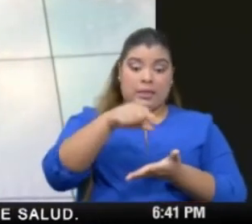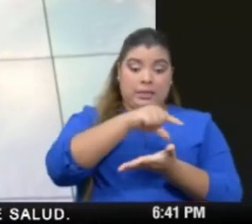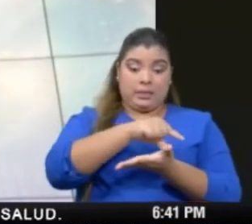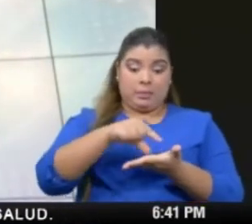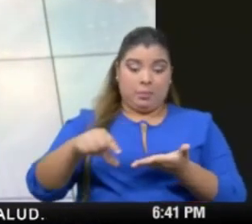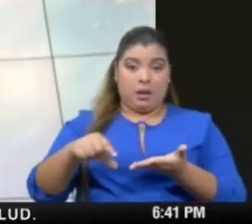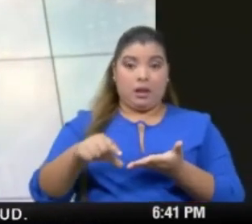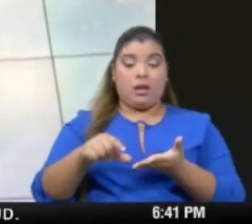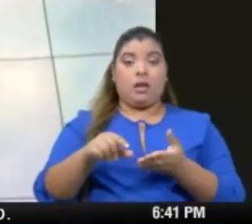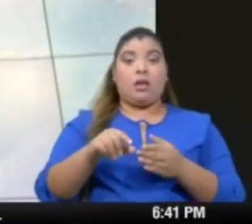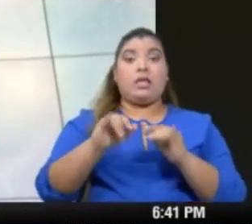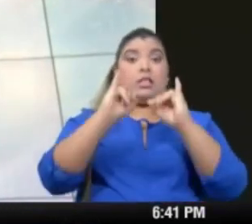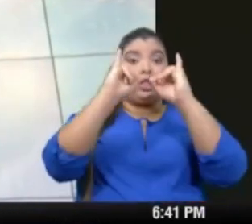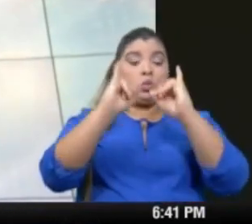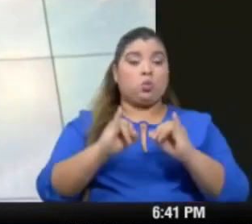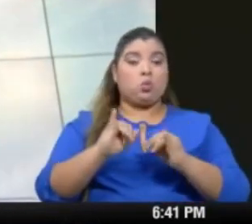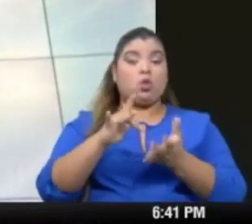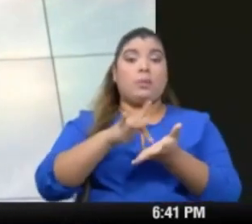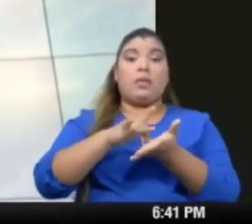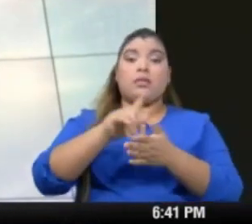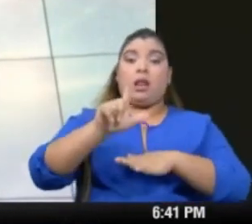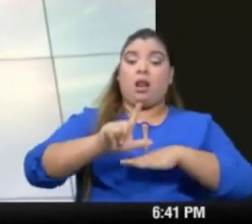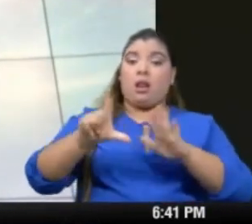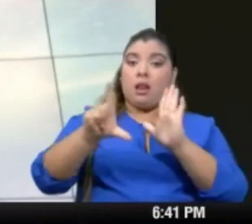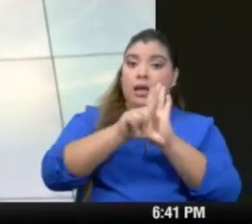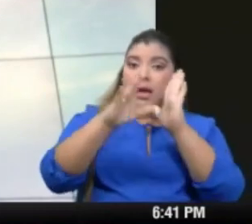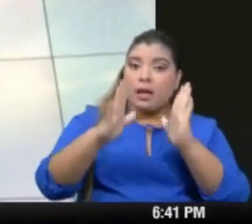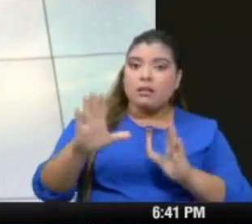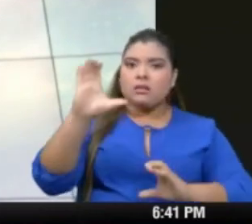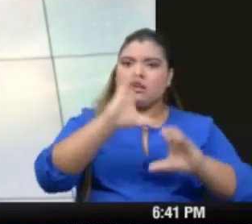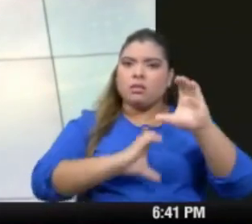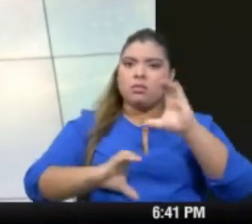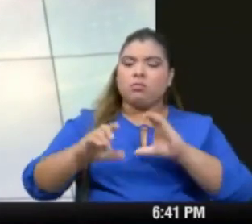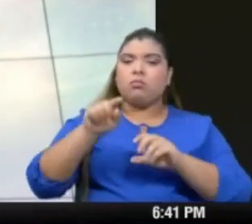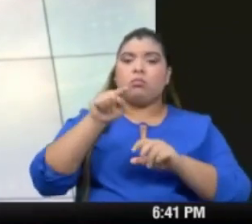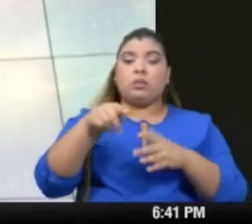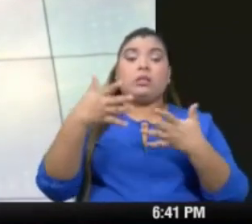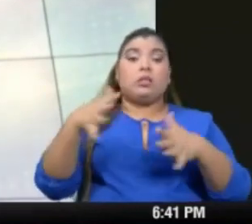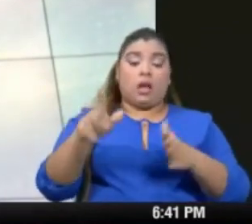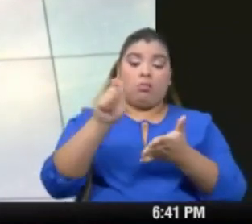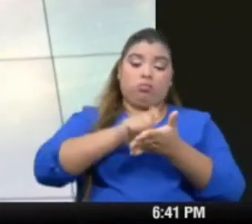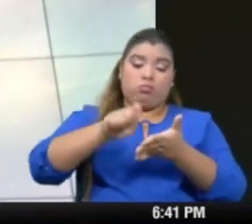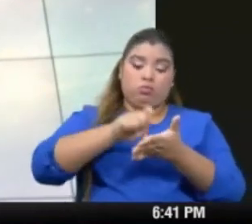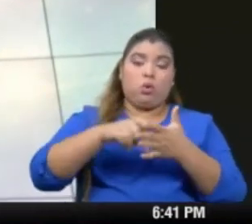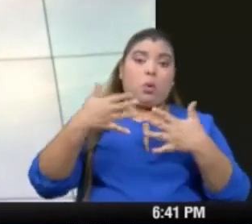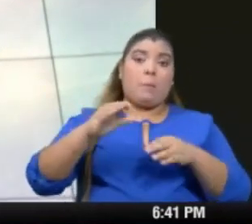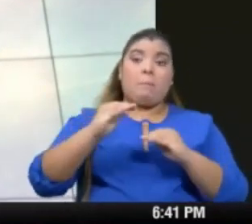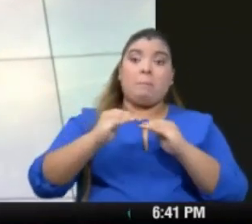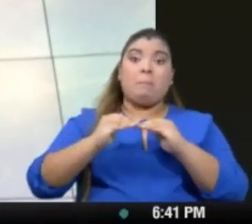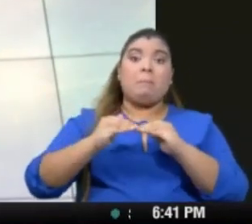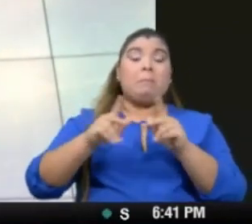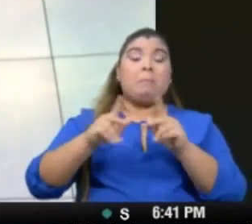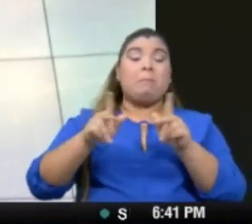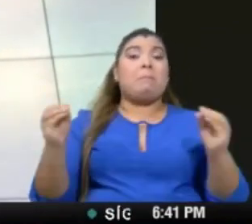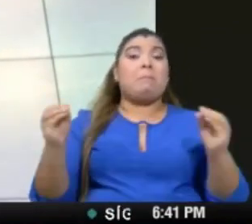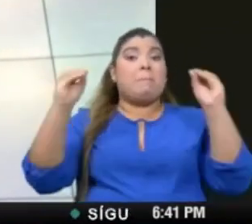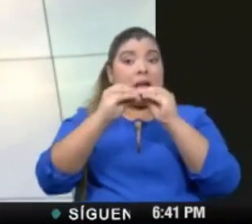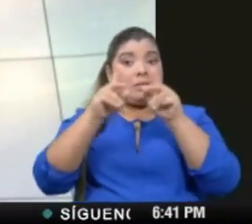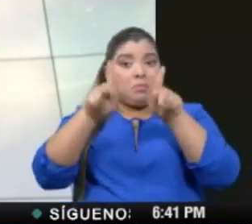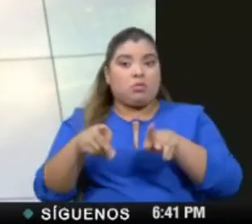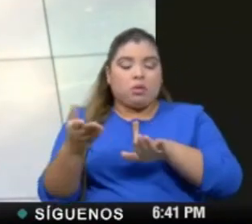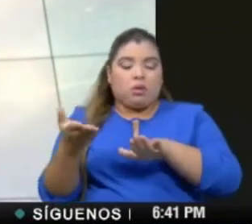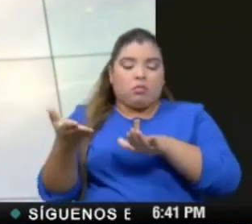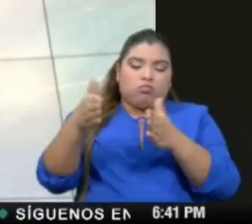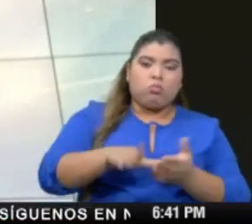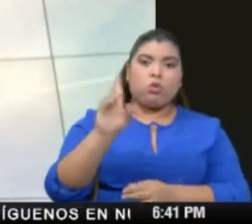Instituto de Medicina Legal y Ciencias Forenses dio a conocer, confirmó el aumento de muertes en las casas. ¿Qué están